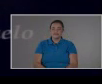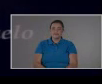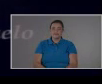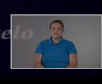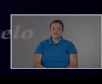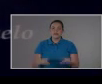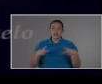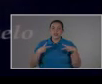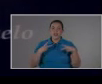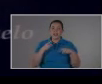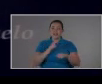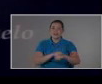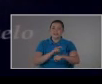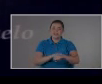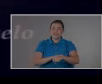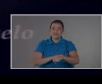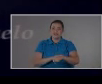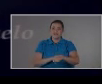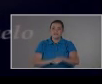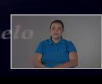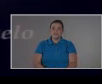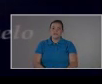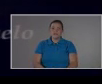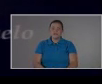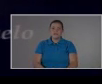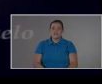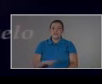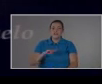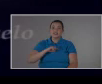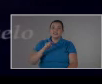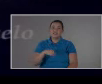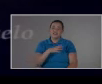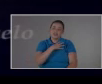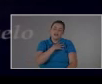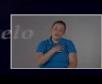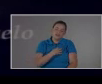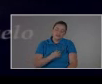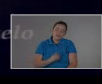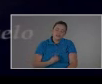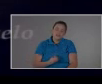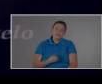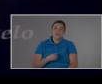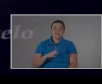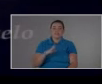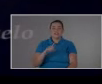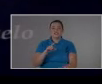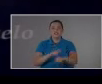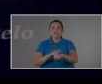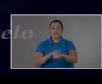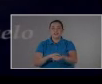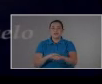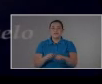Hay tiempo de hacer duelo, dice esta versión, Eclesiastés 3:1, y tiempo de bailar.